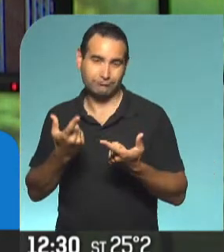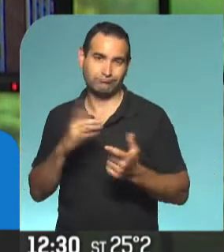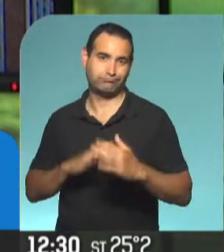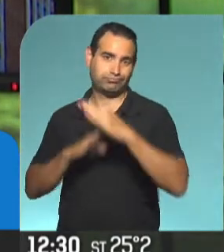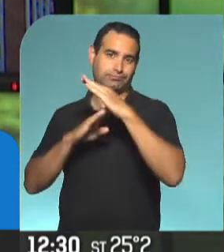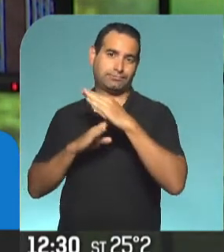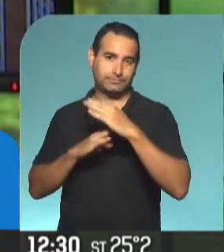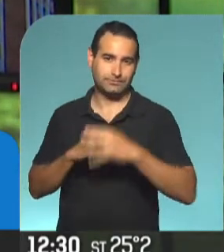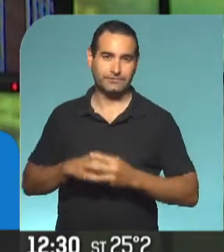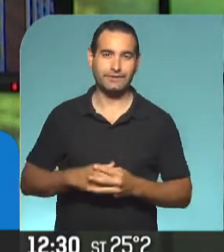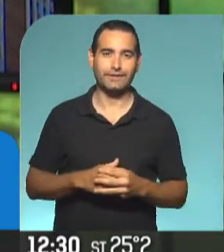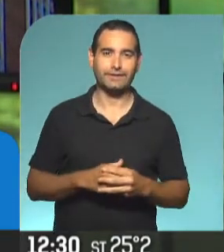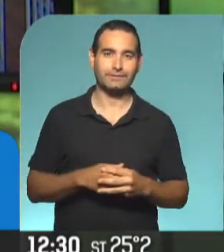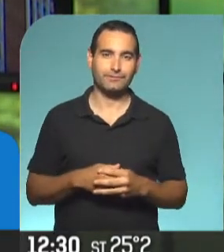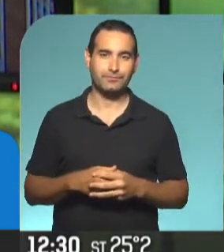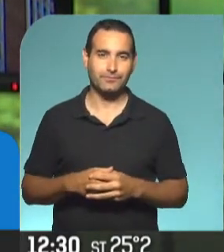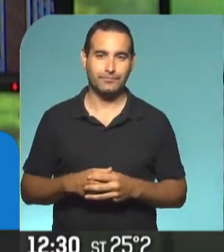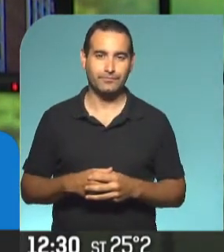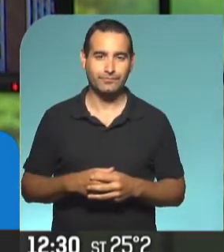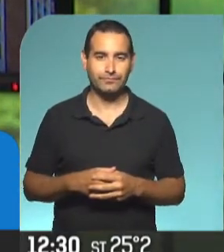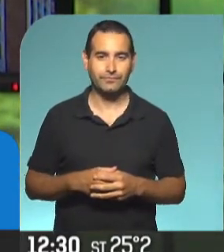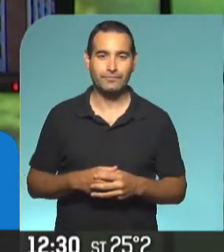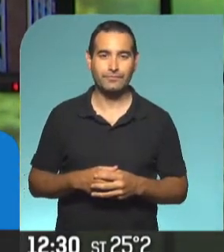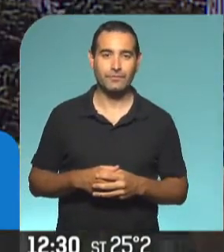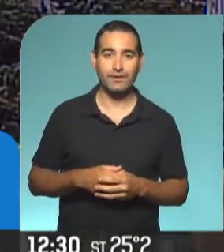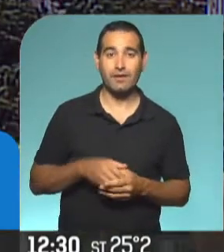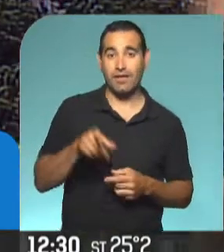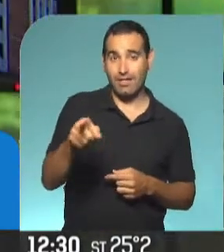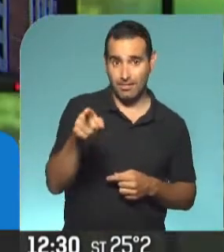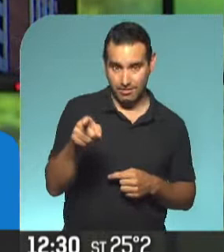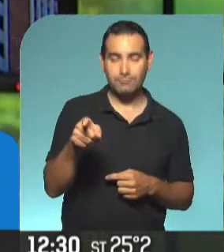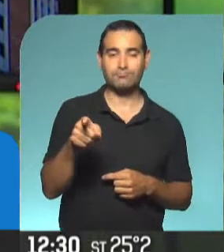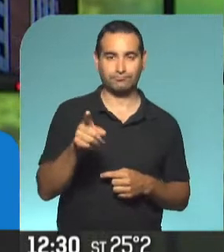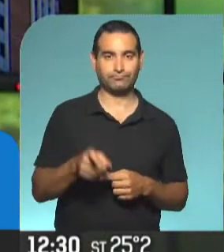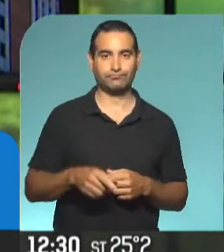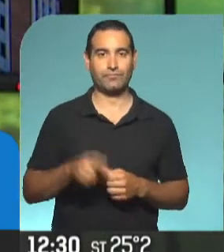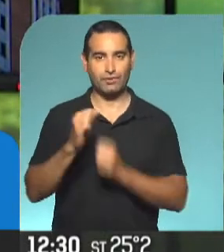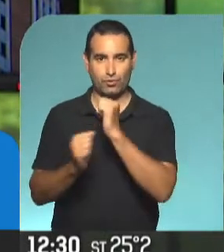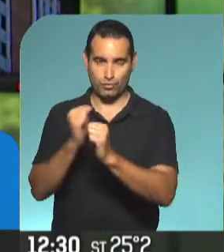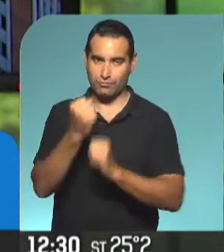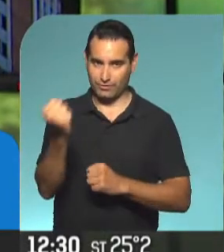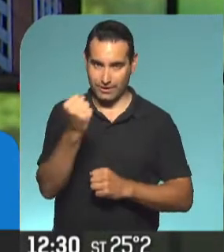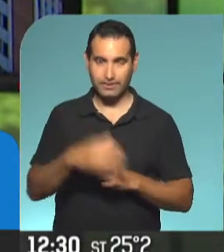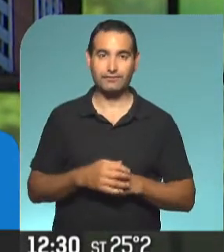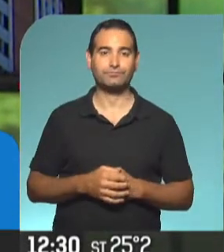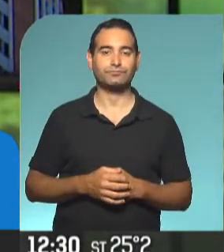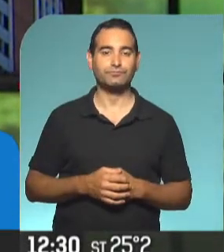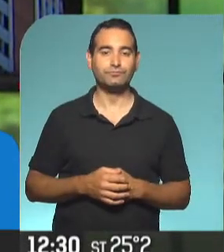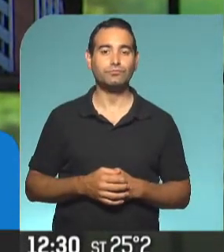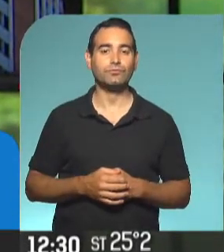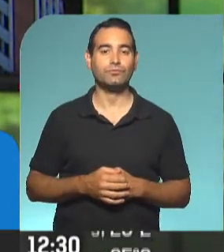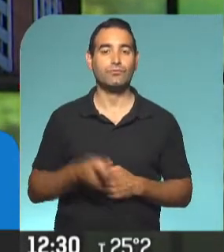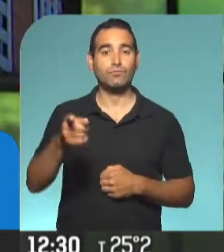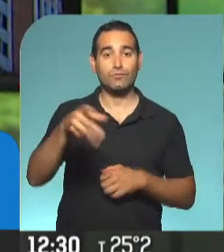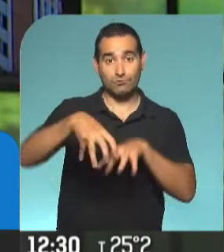los molinos que hacen marina y la fábrica de aceite estamos hablando de este sector díaz está hoy digo ahora representa eso y son los